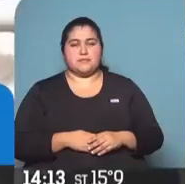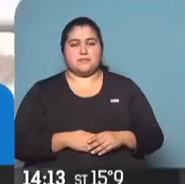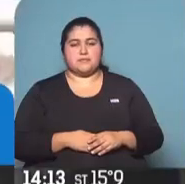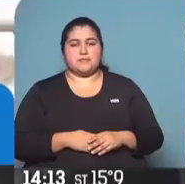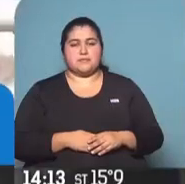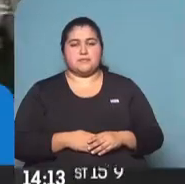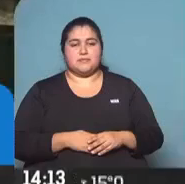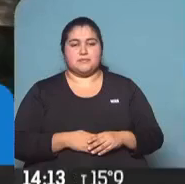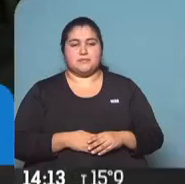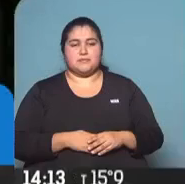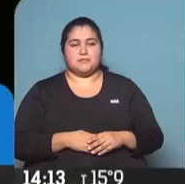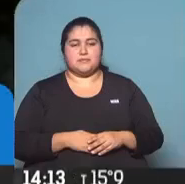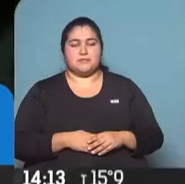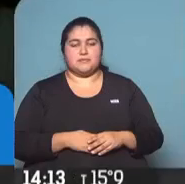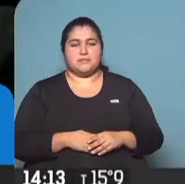sí